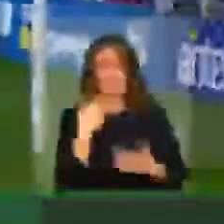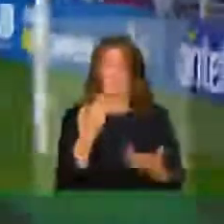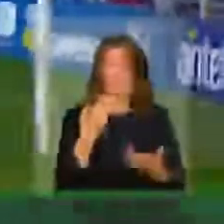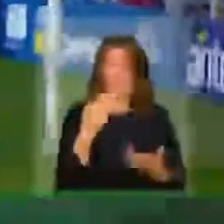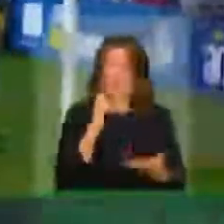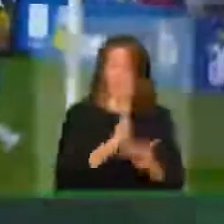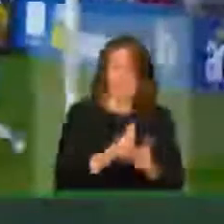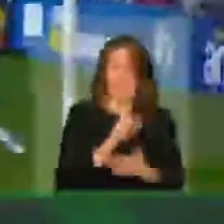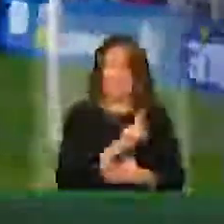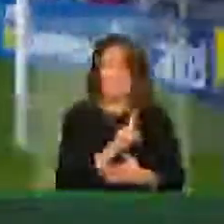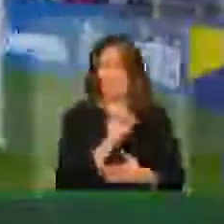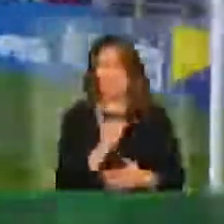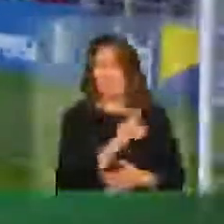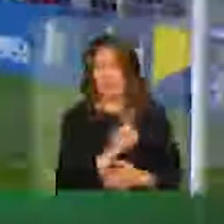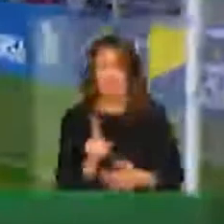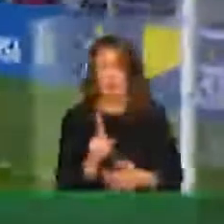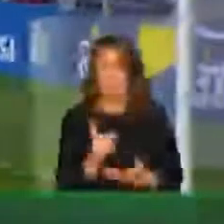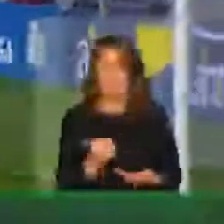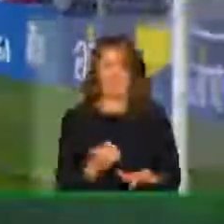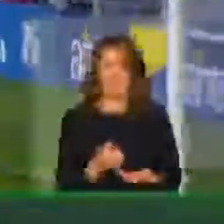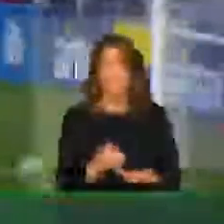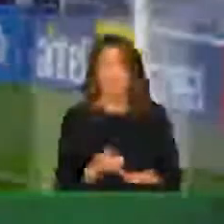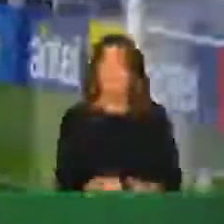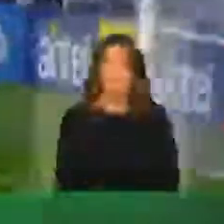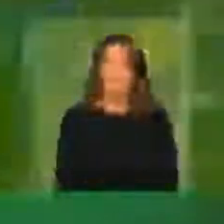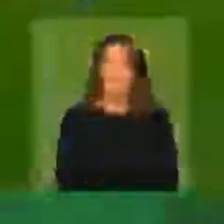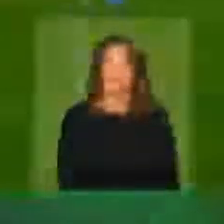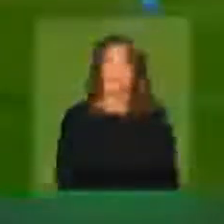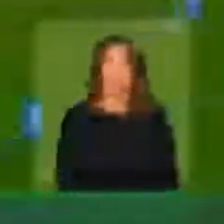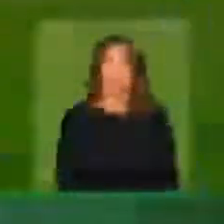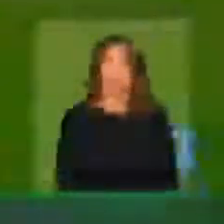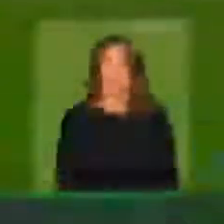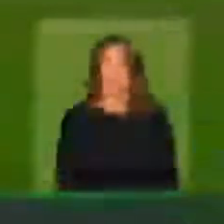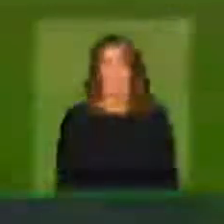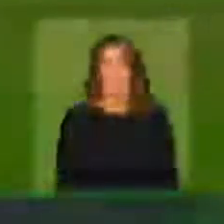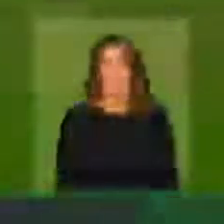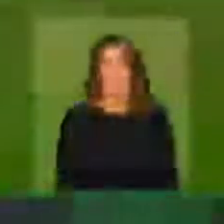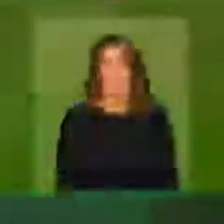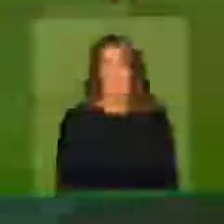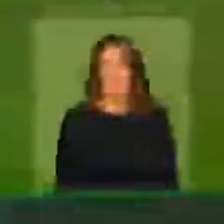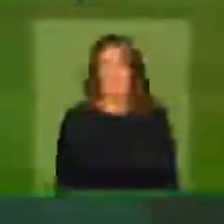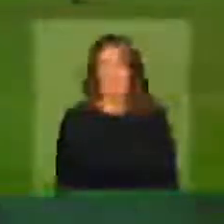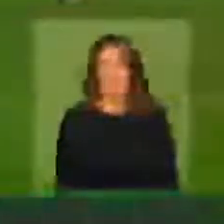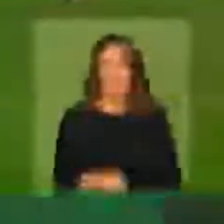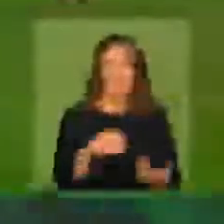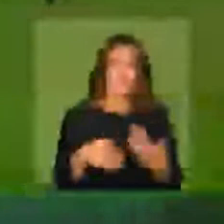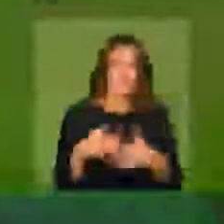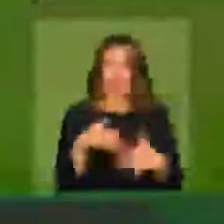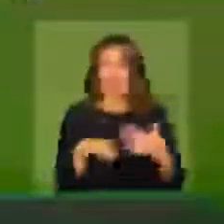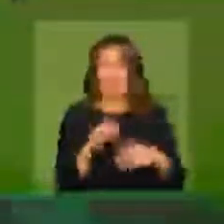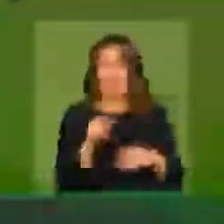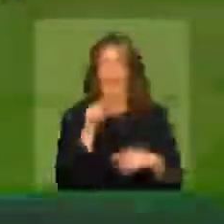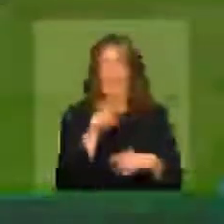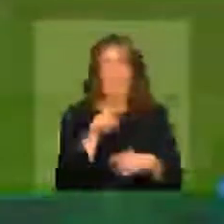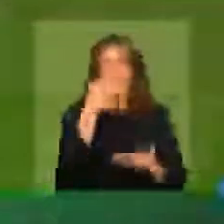de Piquerés, es inobjetable también. Después Nahuel Pan, allí se entrevira en el área y termina definiendo.